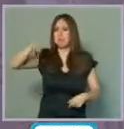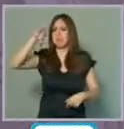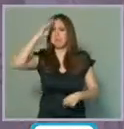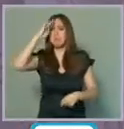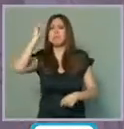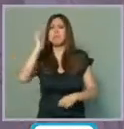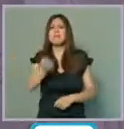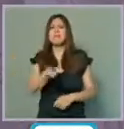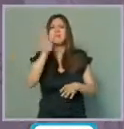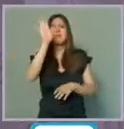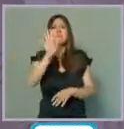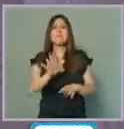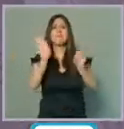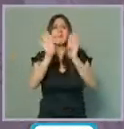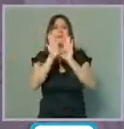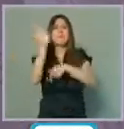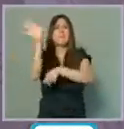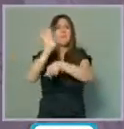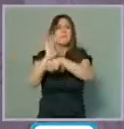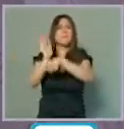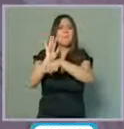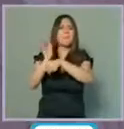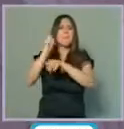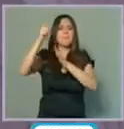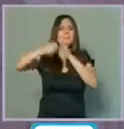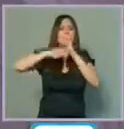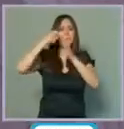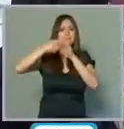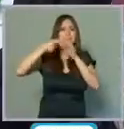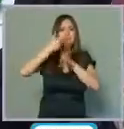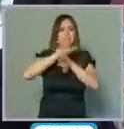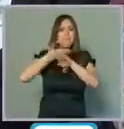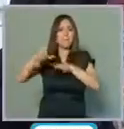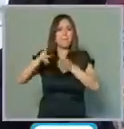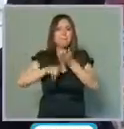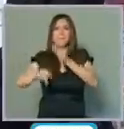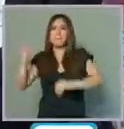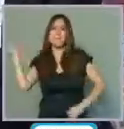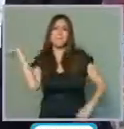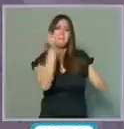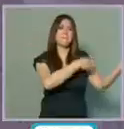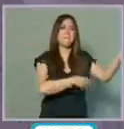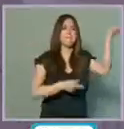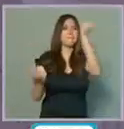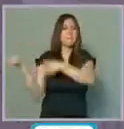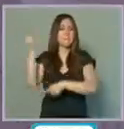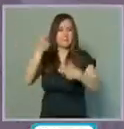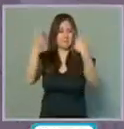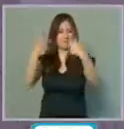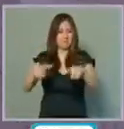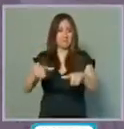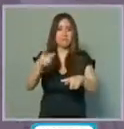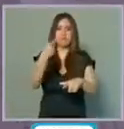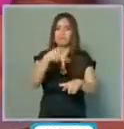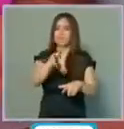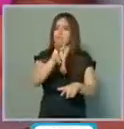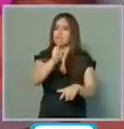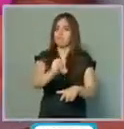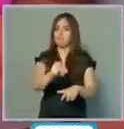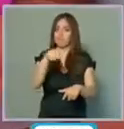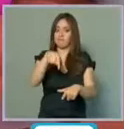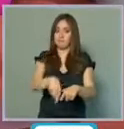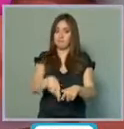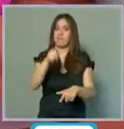Exacto. película, de ¿no? película, de En blanco y merengazos. negro. Y la verdad es que no, la guerra de los pasteles en México no tuvo nada de